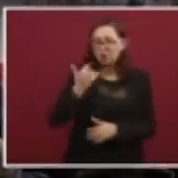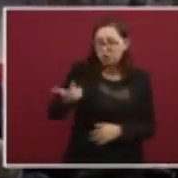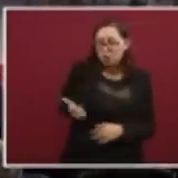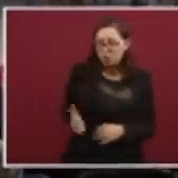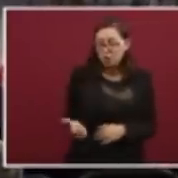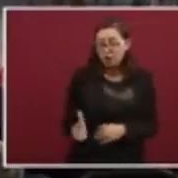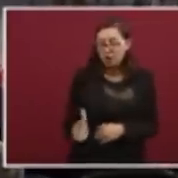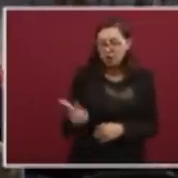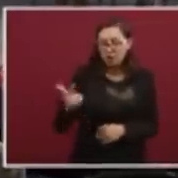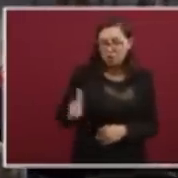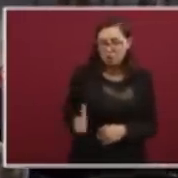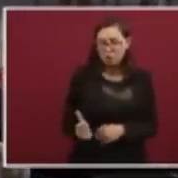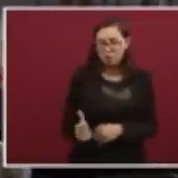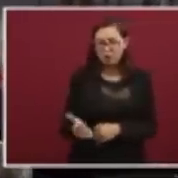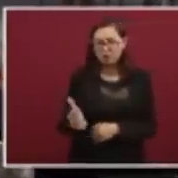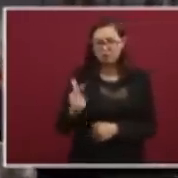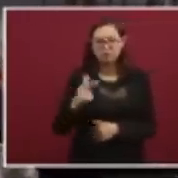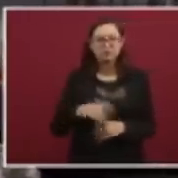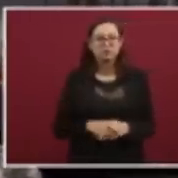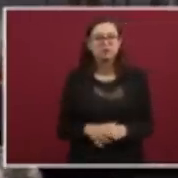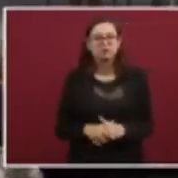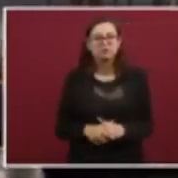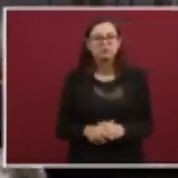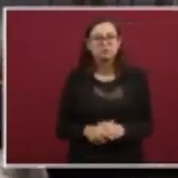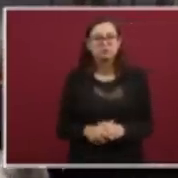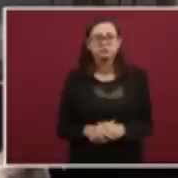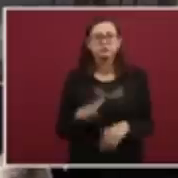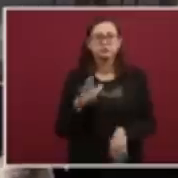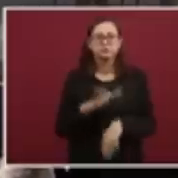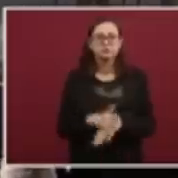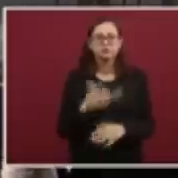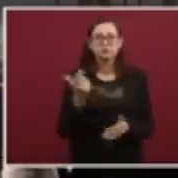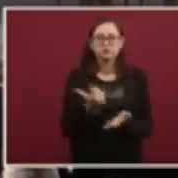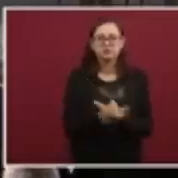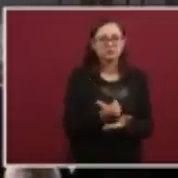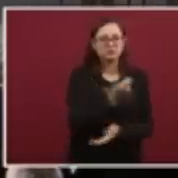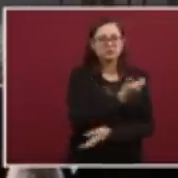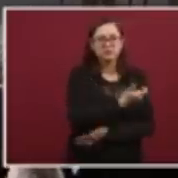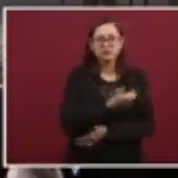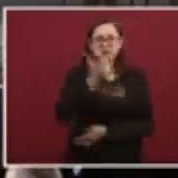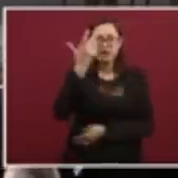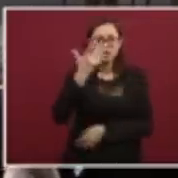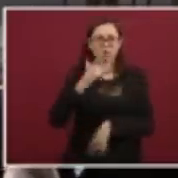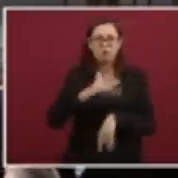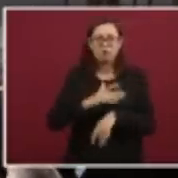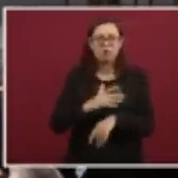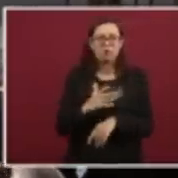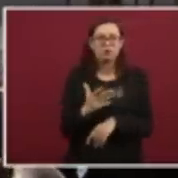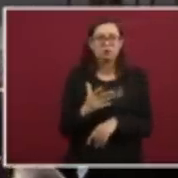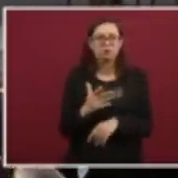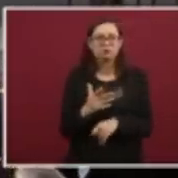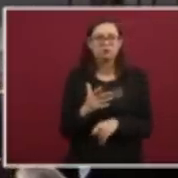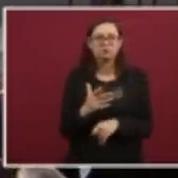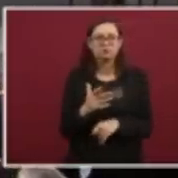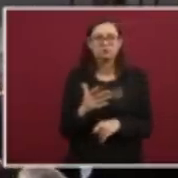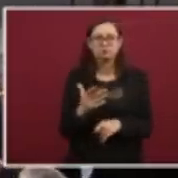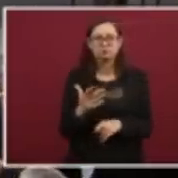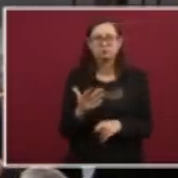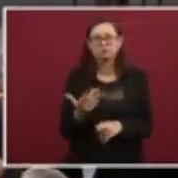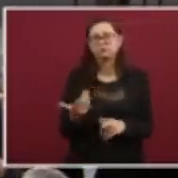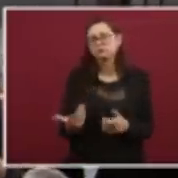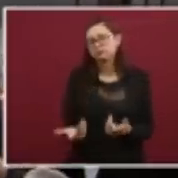zona en la que se presentan los precios más altos, pero el precio más alto es en la gasolina regular